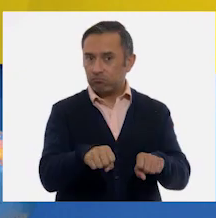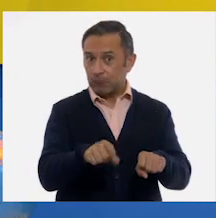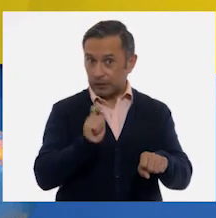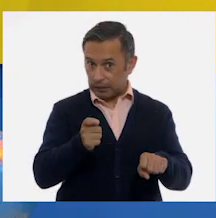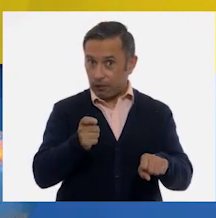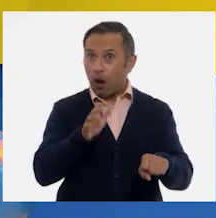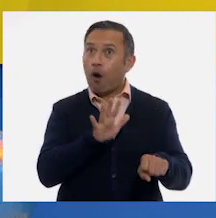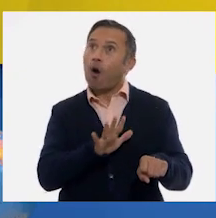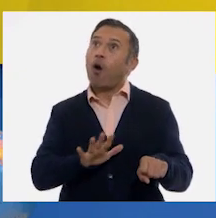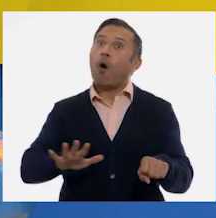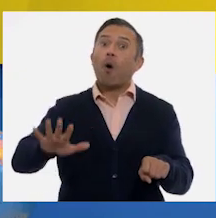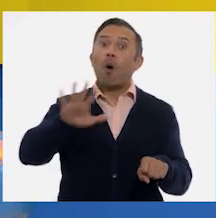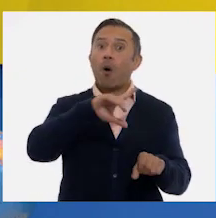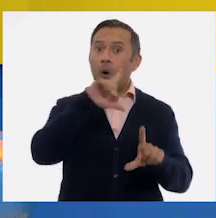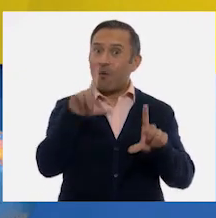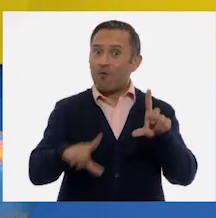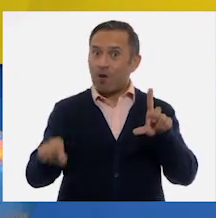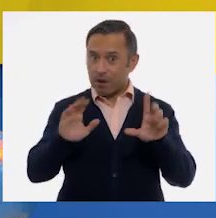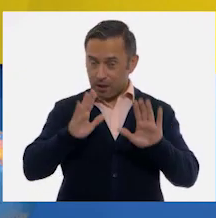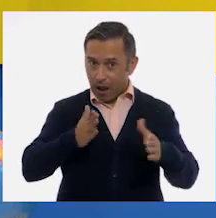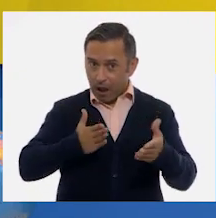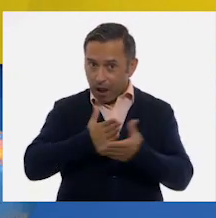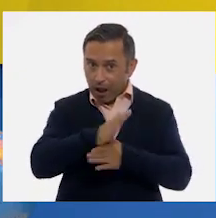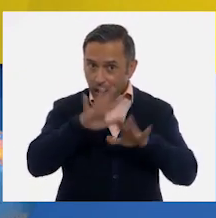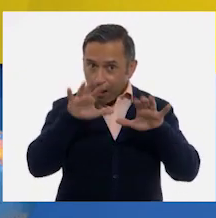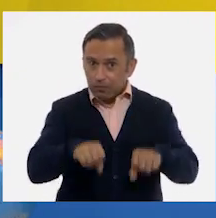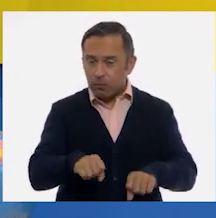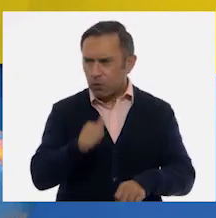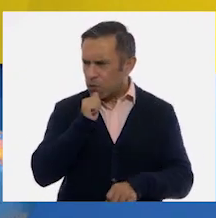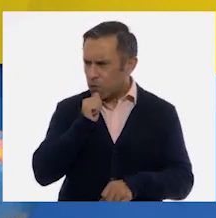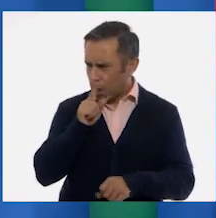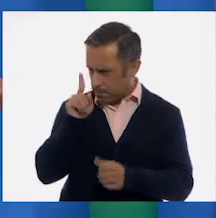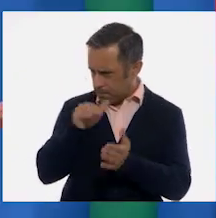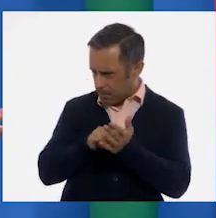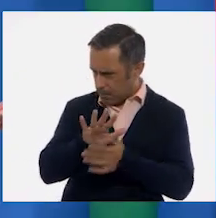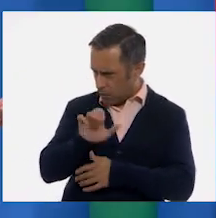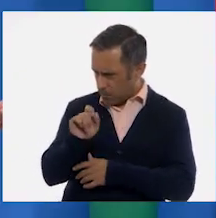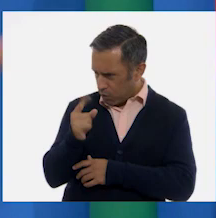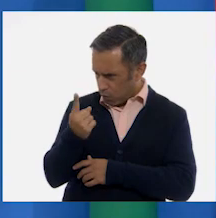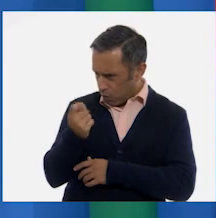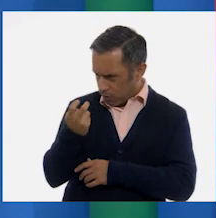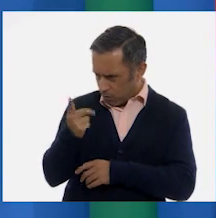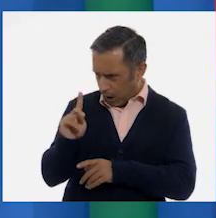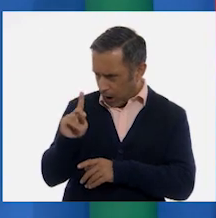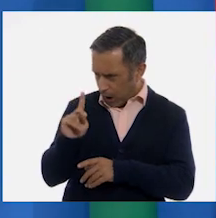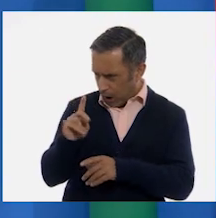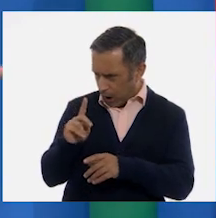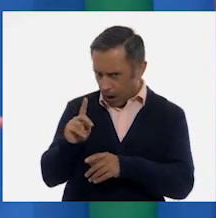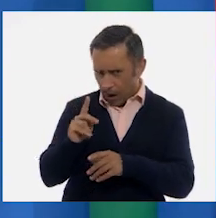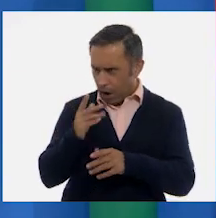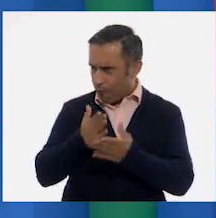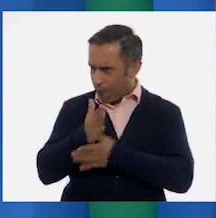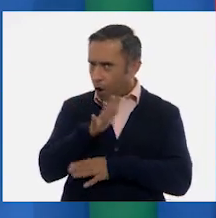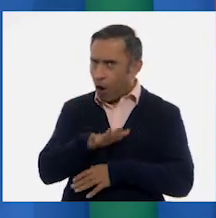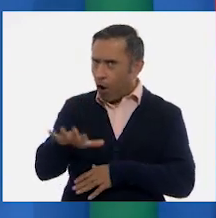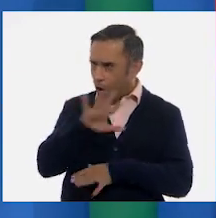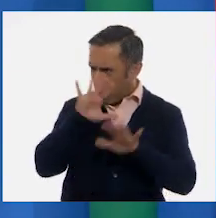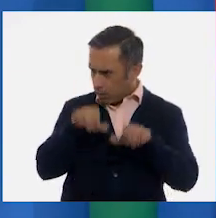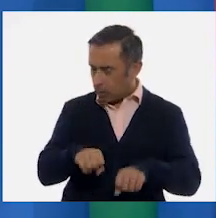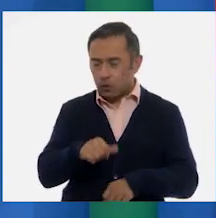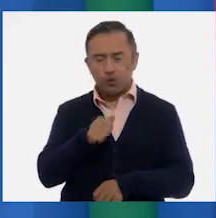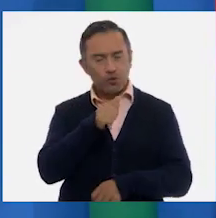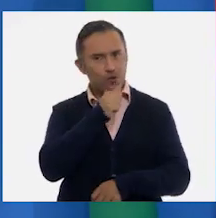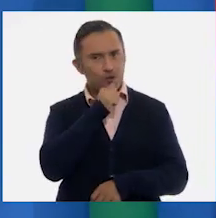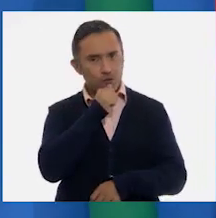Entonces, dígame, maestra, ¿la conquista no terminó en 1521? No, Juan Carlos, temo que no. De hecho, después de la conquista de